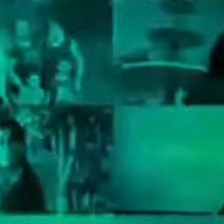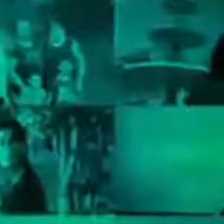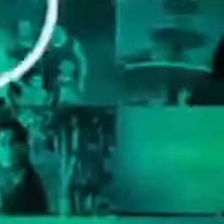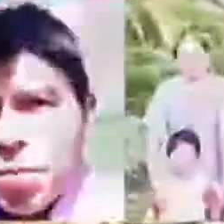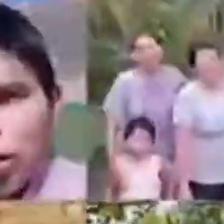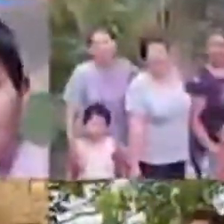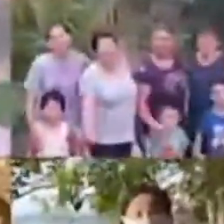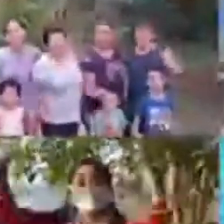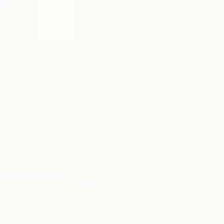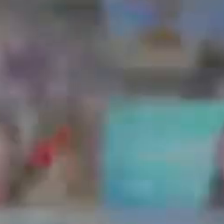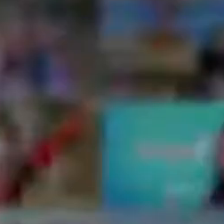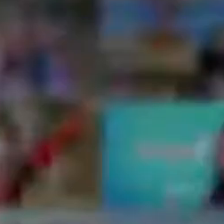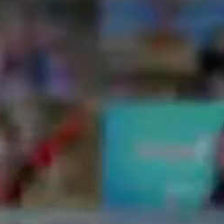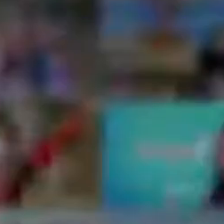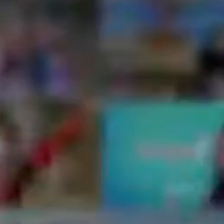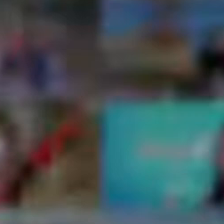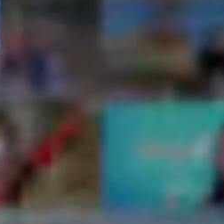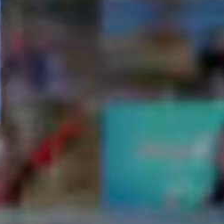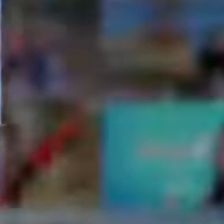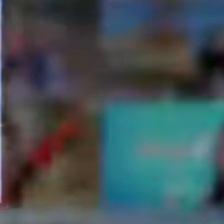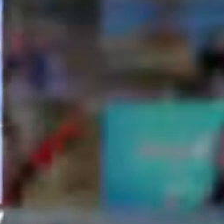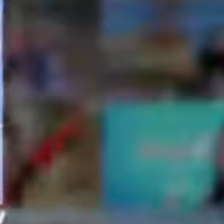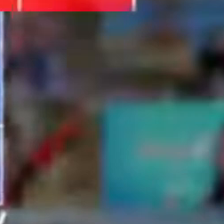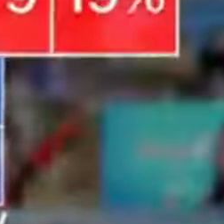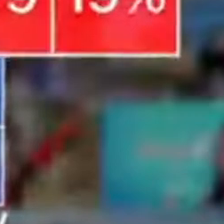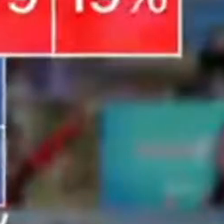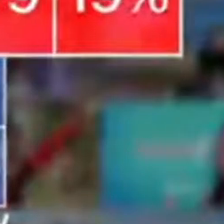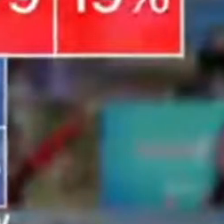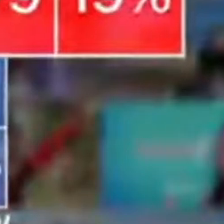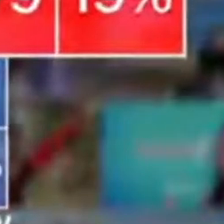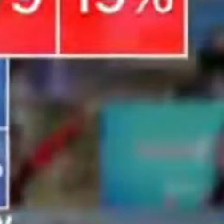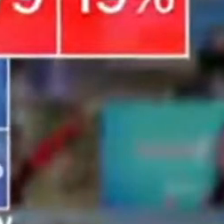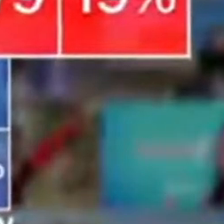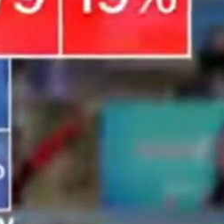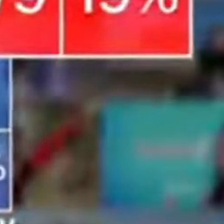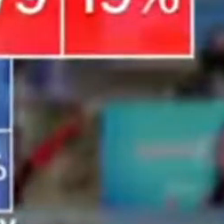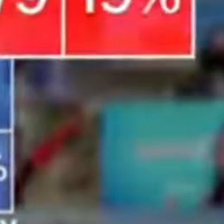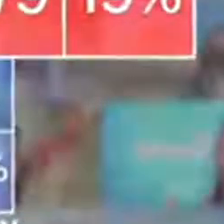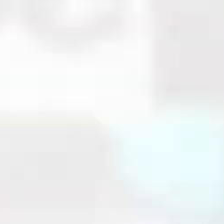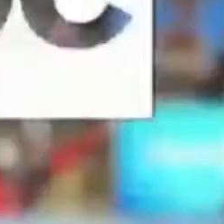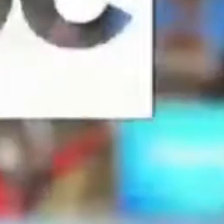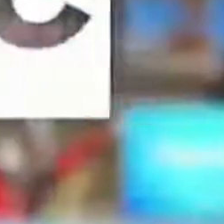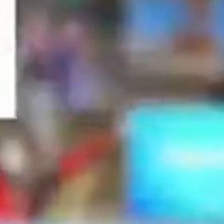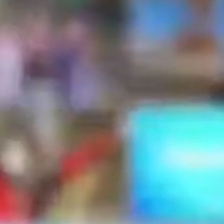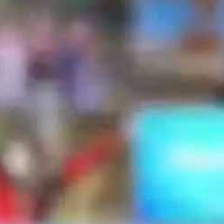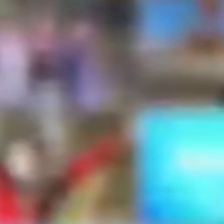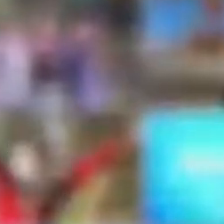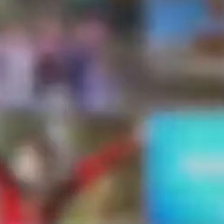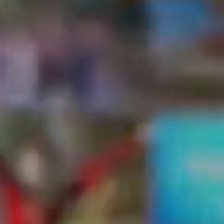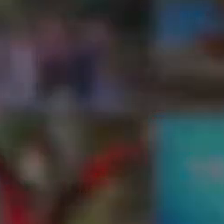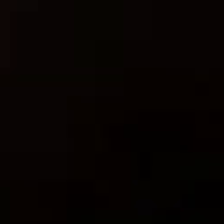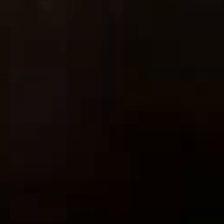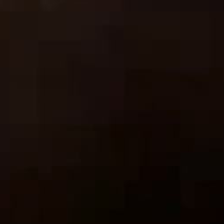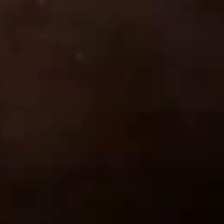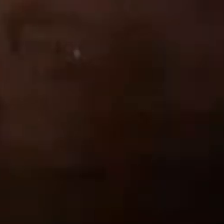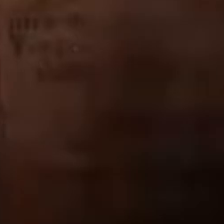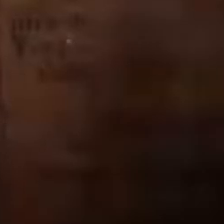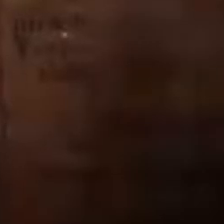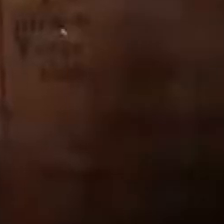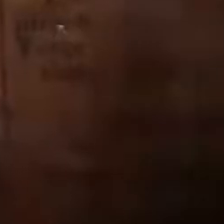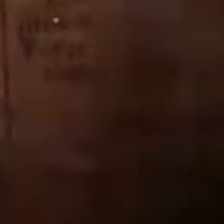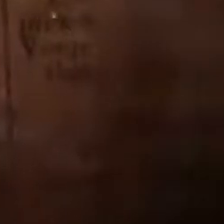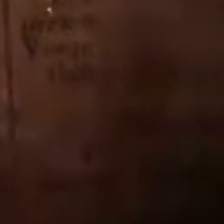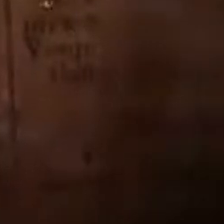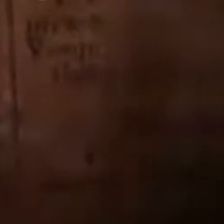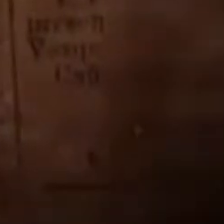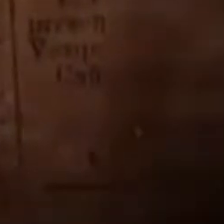TV Perú. Somos la señal con mayor presencia en todo el país. TV Perú. La epidemia